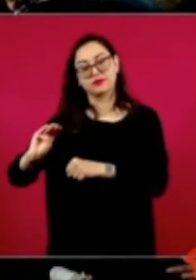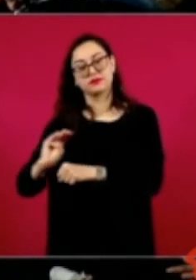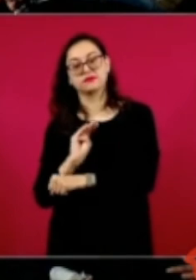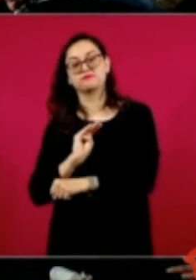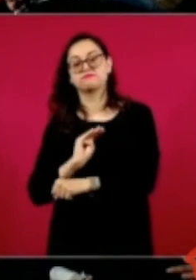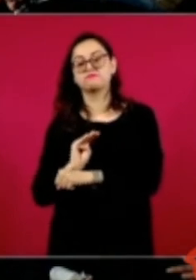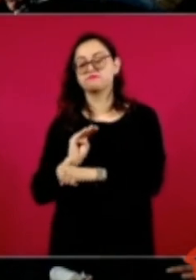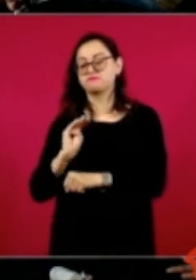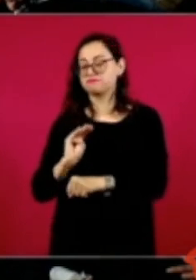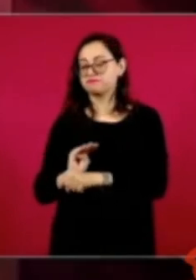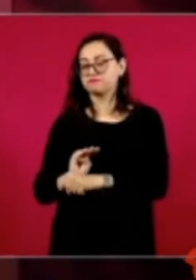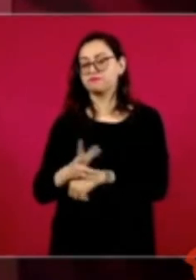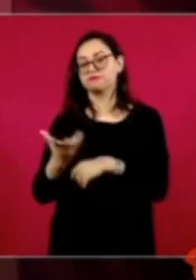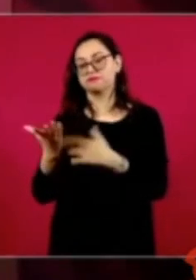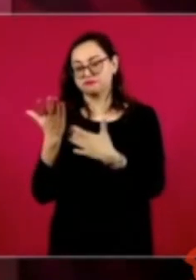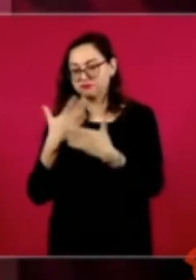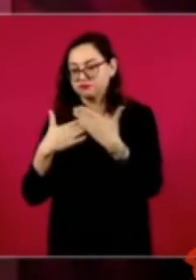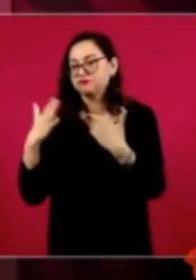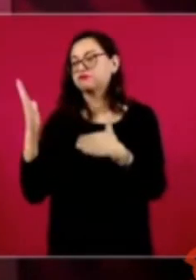el progreso y la paz.